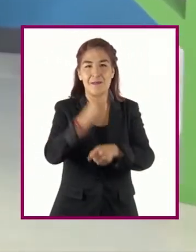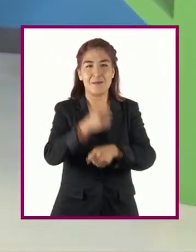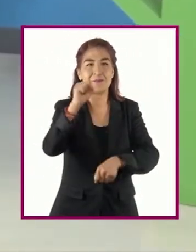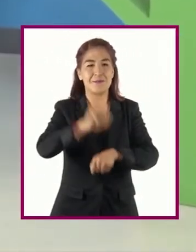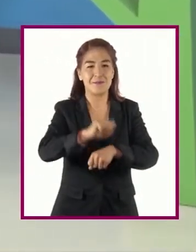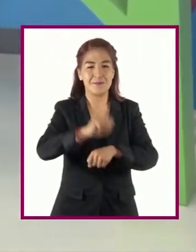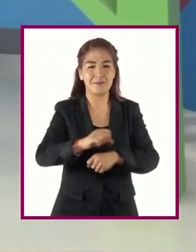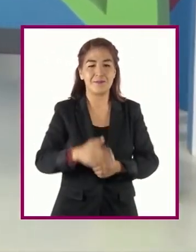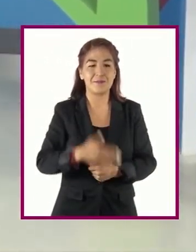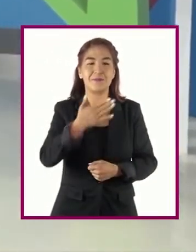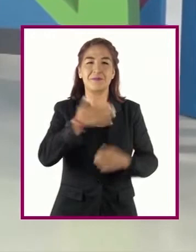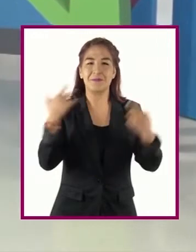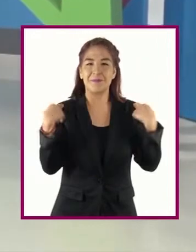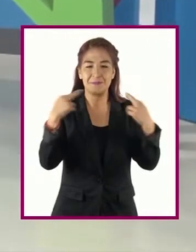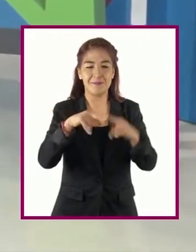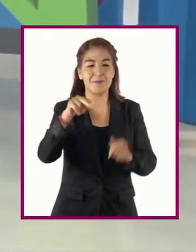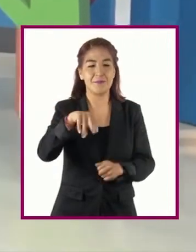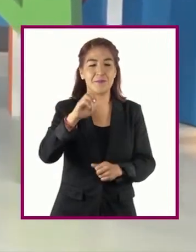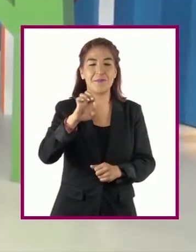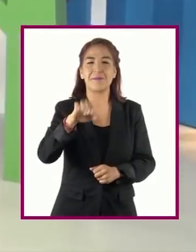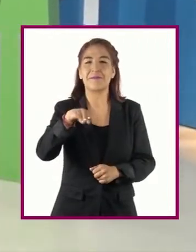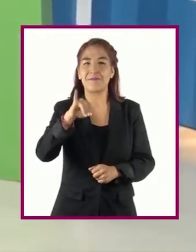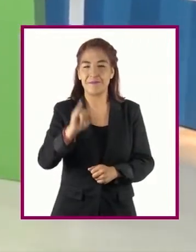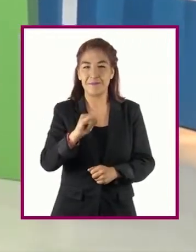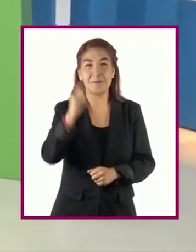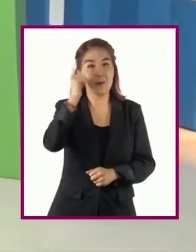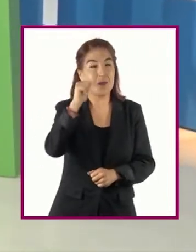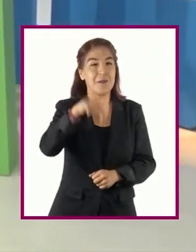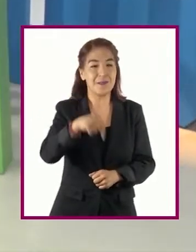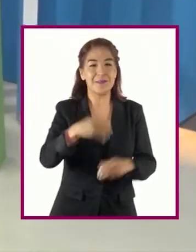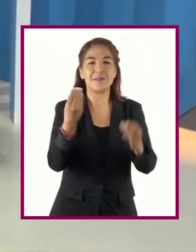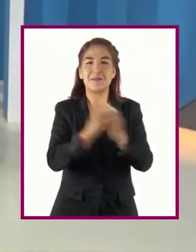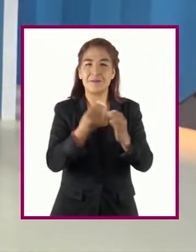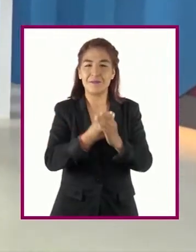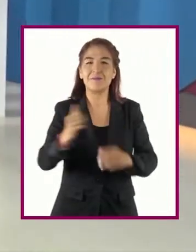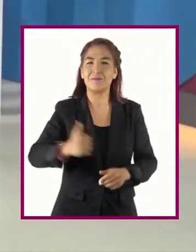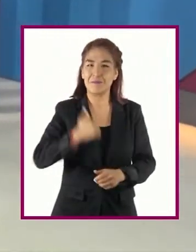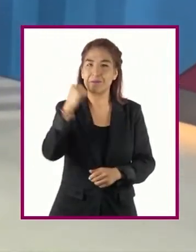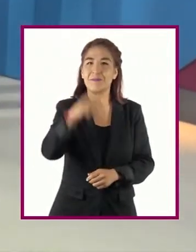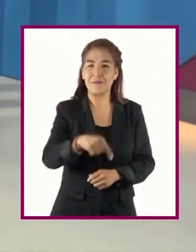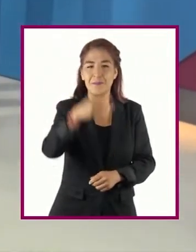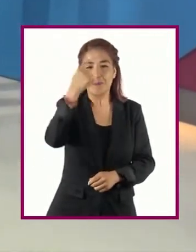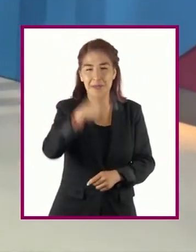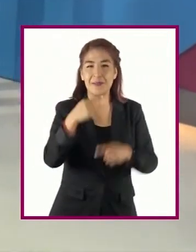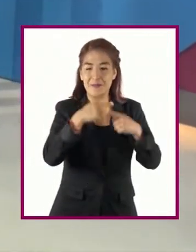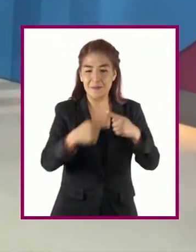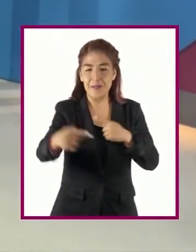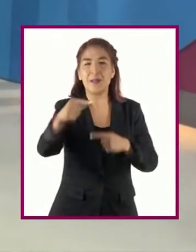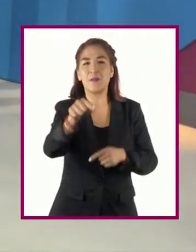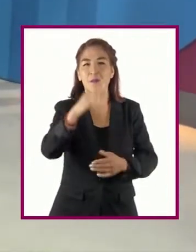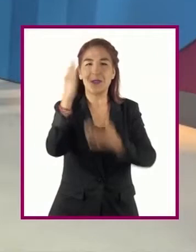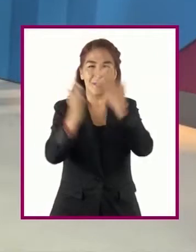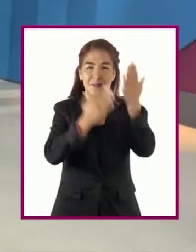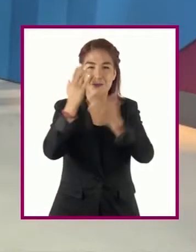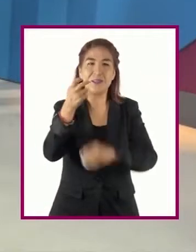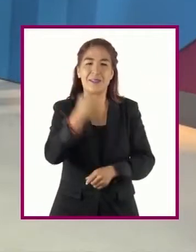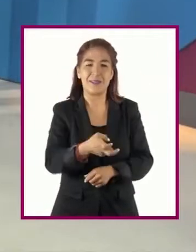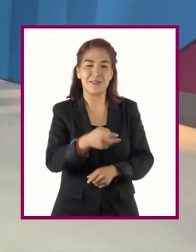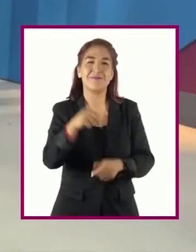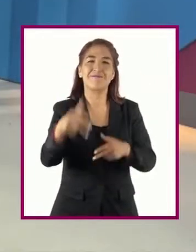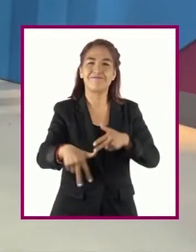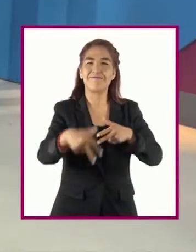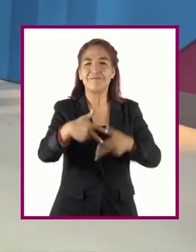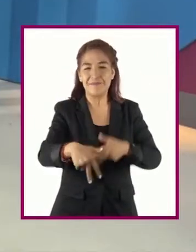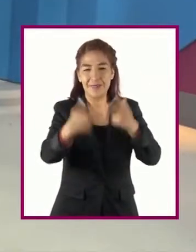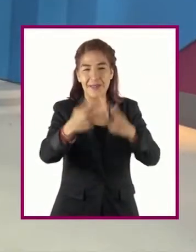Grado. Soy la maestra Noemí Juárez. Espero que en estos días estén aprovechando la oportunidad de estudiar en esta modalidad a